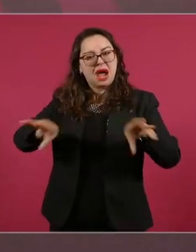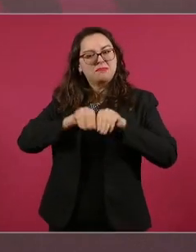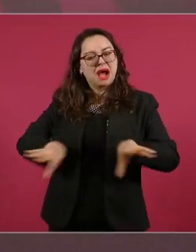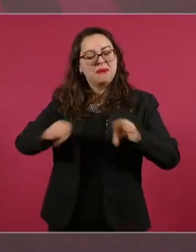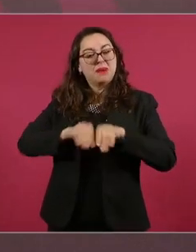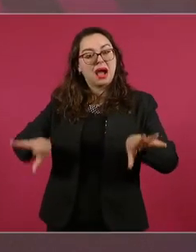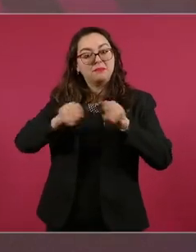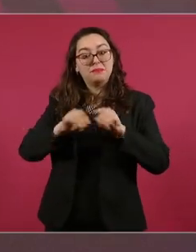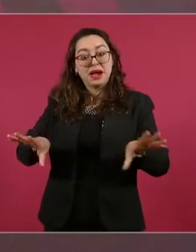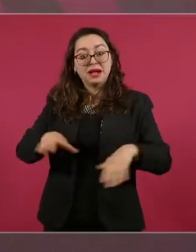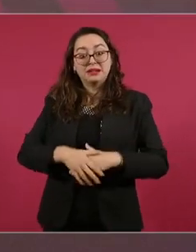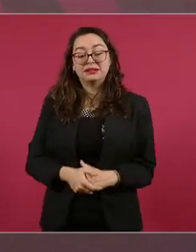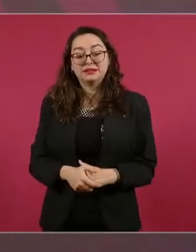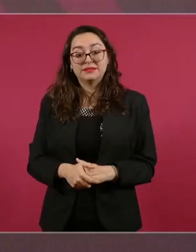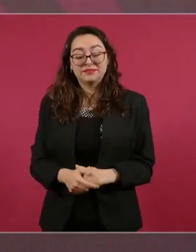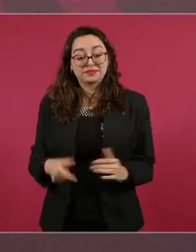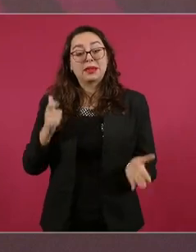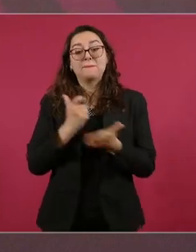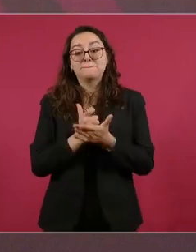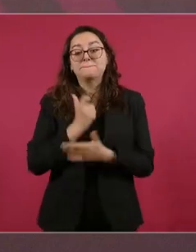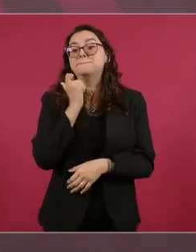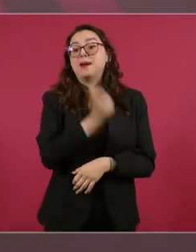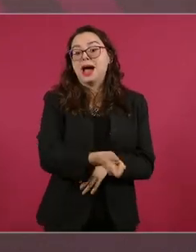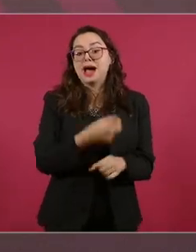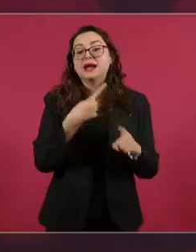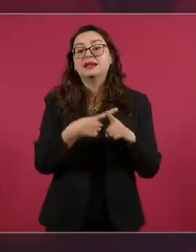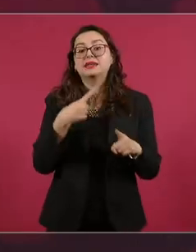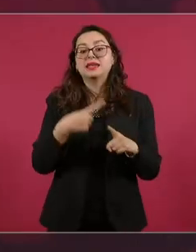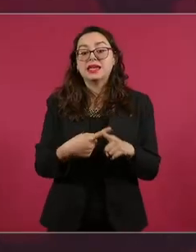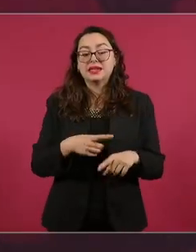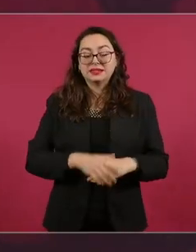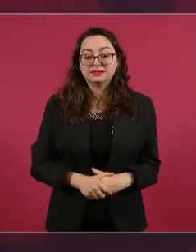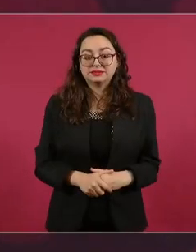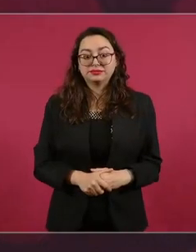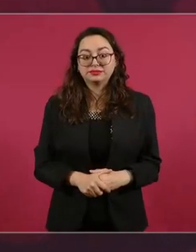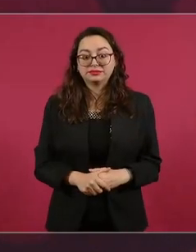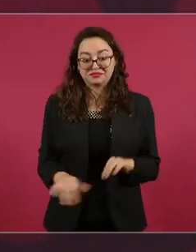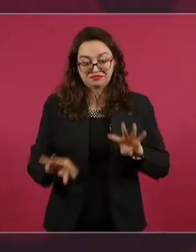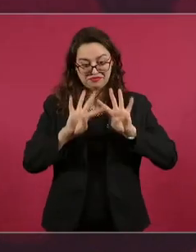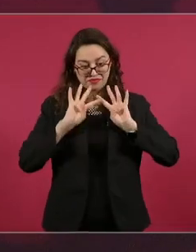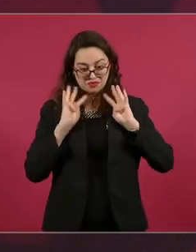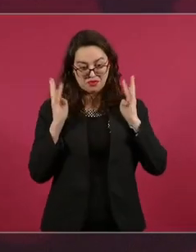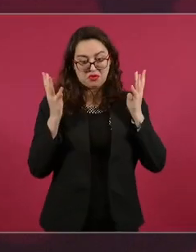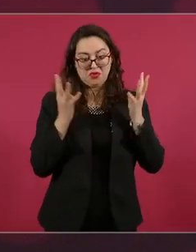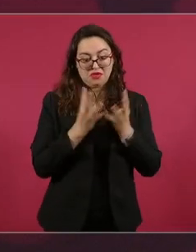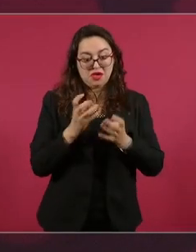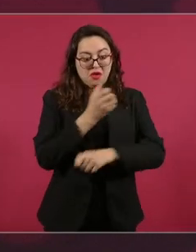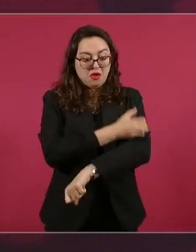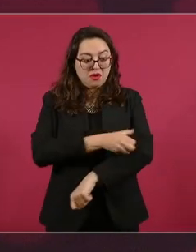por el Consejo Coordinador Empresarial, violando la ley.